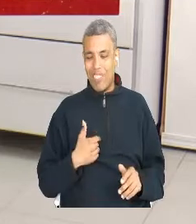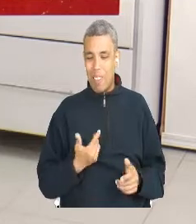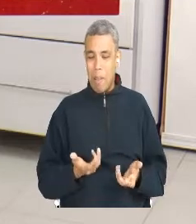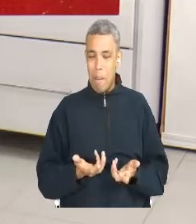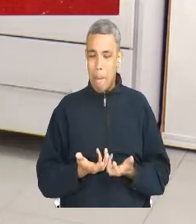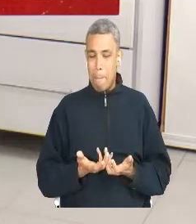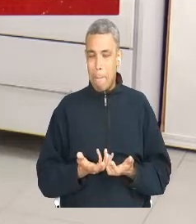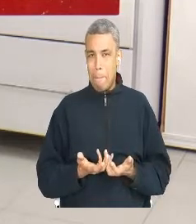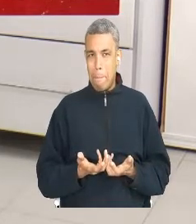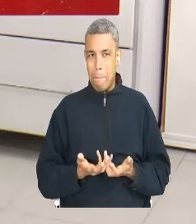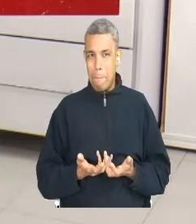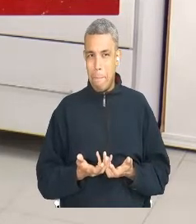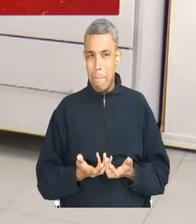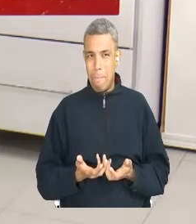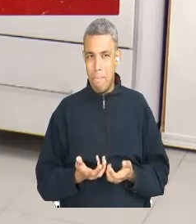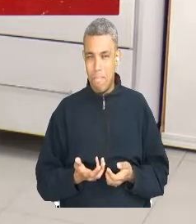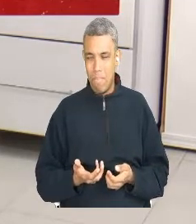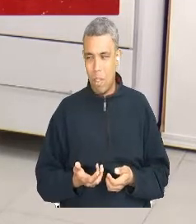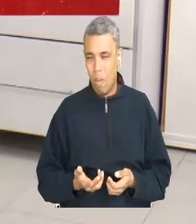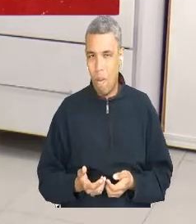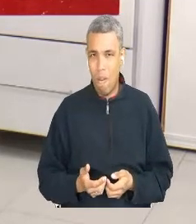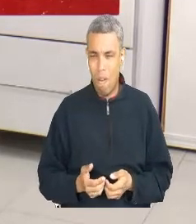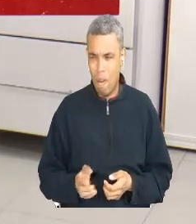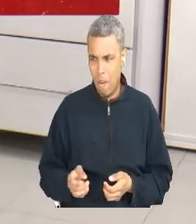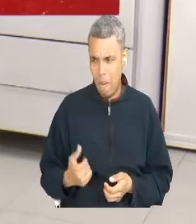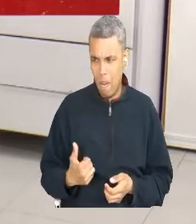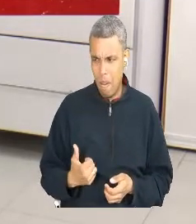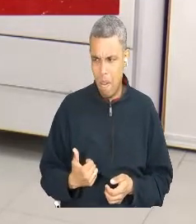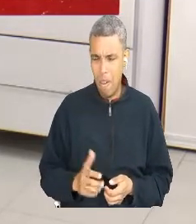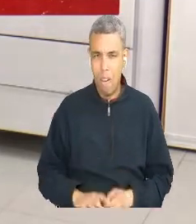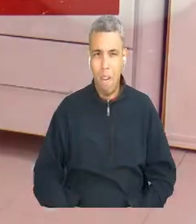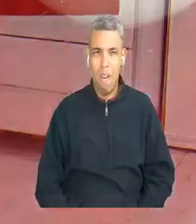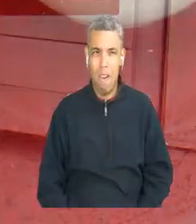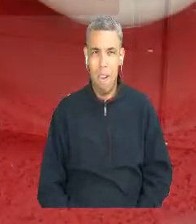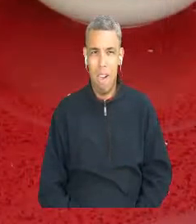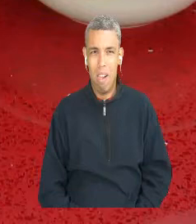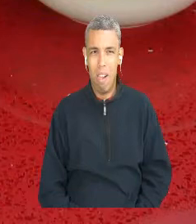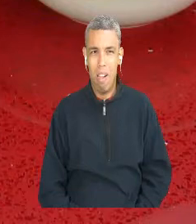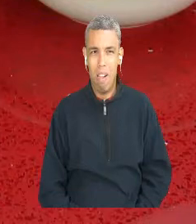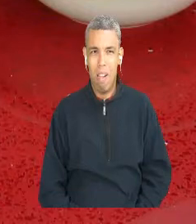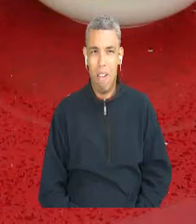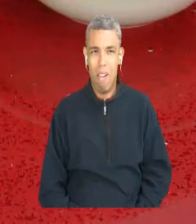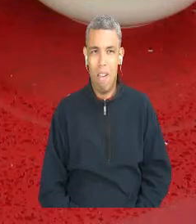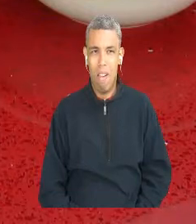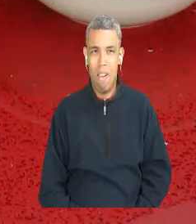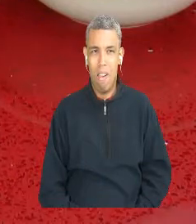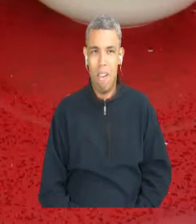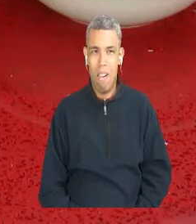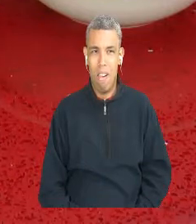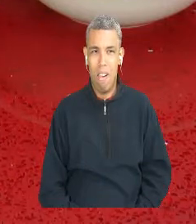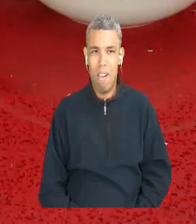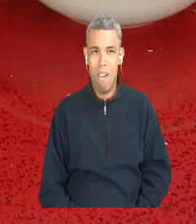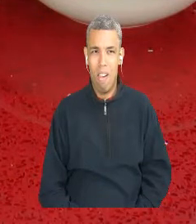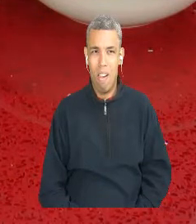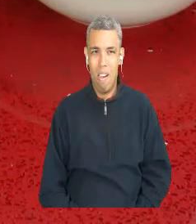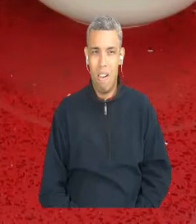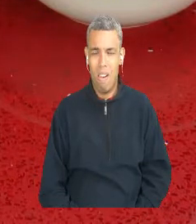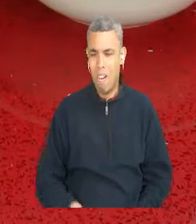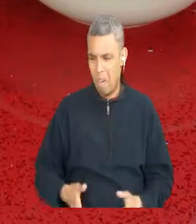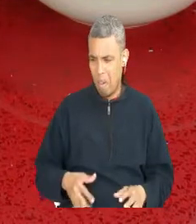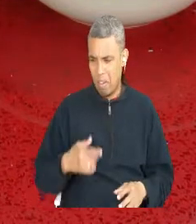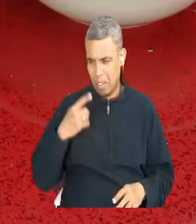quedó. Rellenarla. Ahí quedó chévere, quedó como una X. Sí, más o menos. Que tienes el factor. Más o menos que tengo el factor. Y